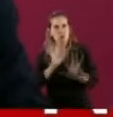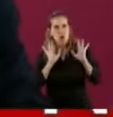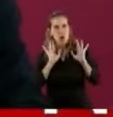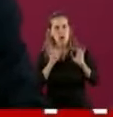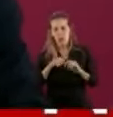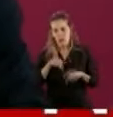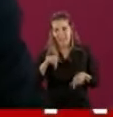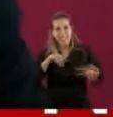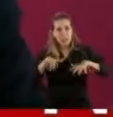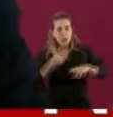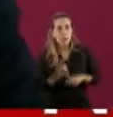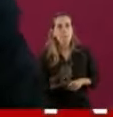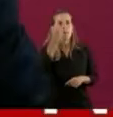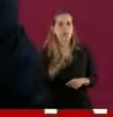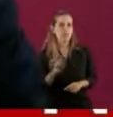la primera vez.